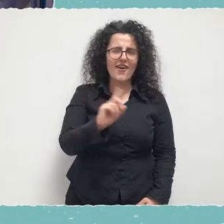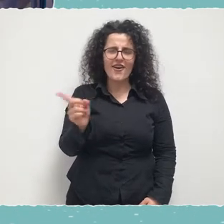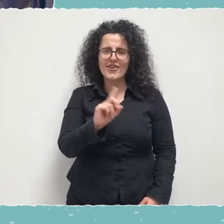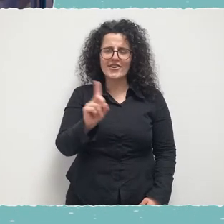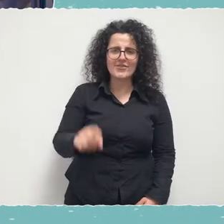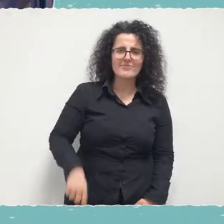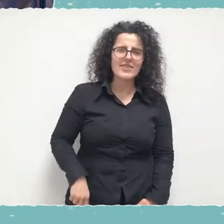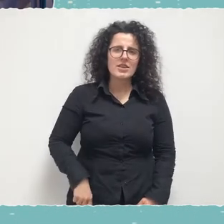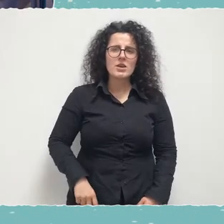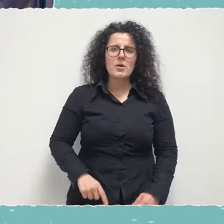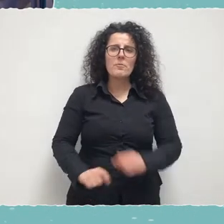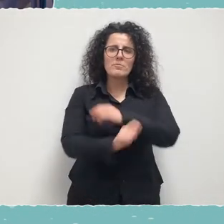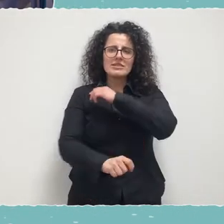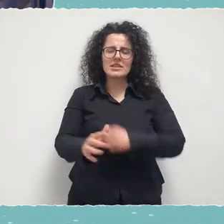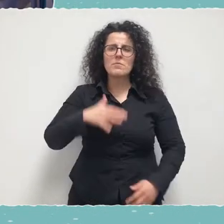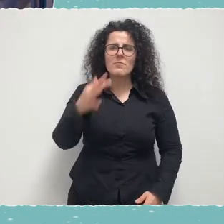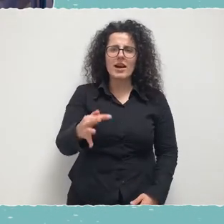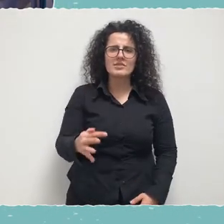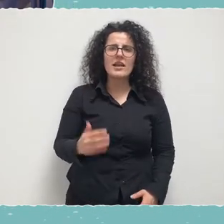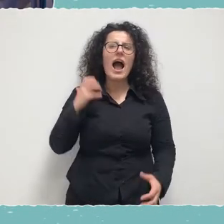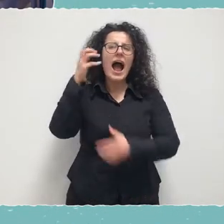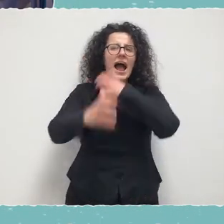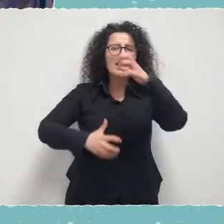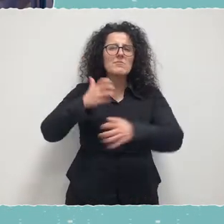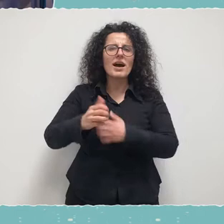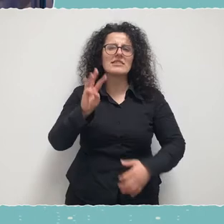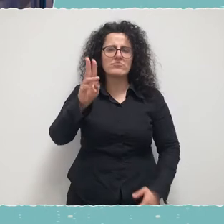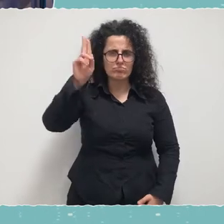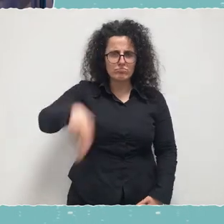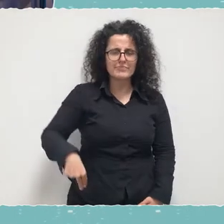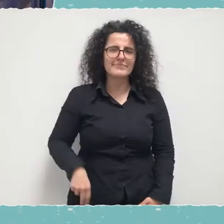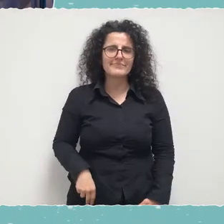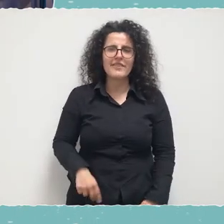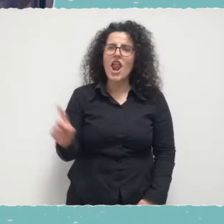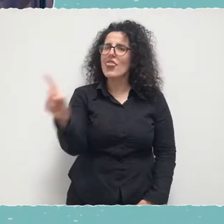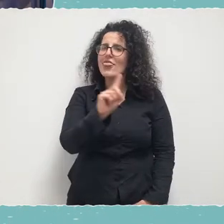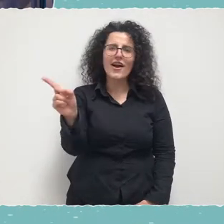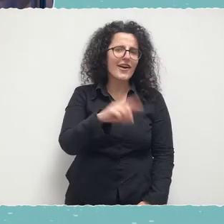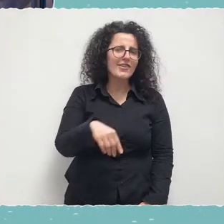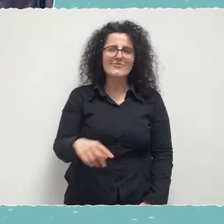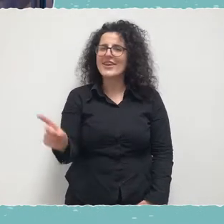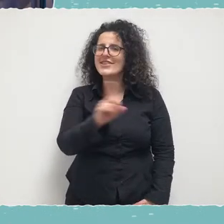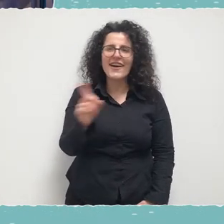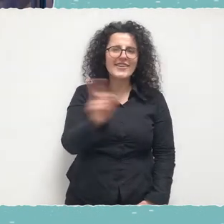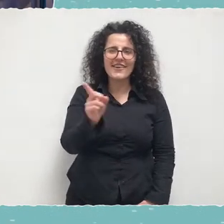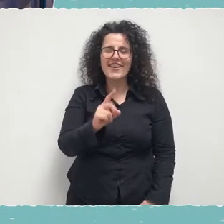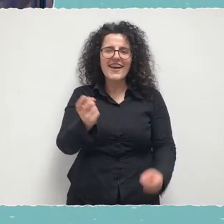é. Non. Máis pistas. Son tres animais.